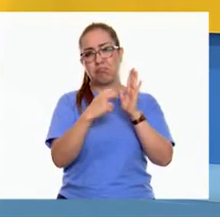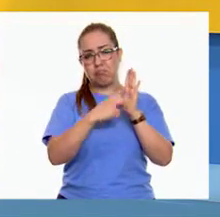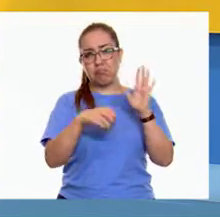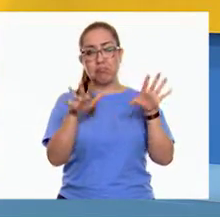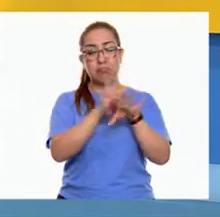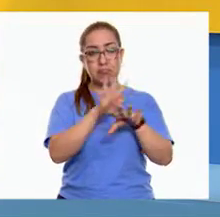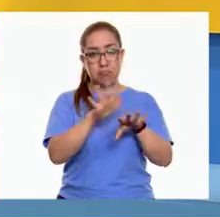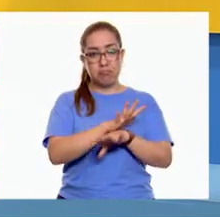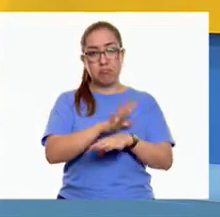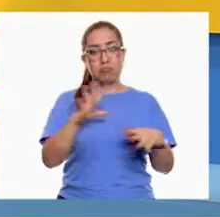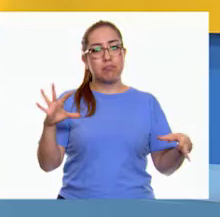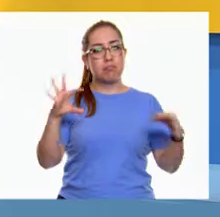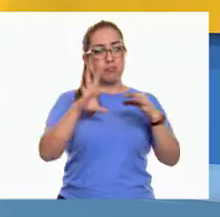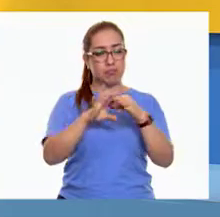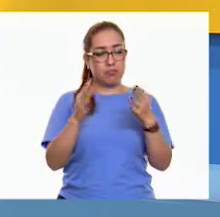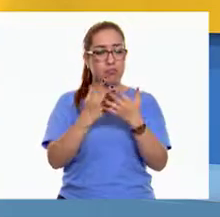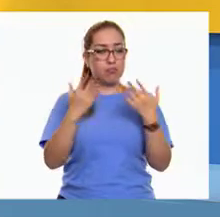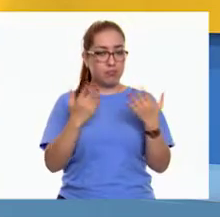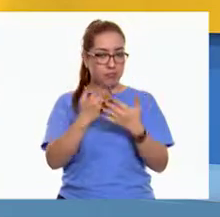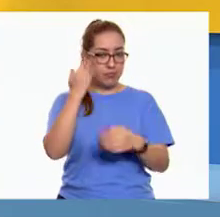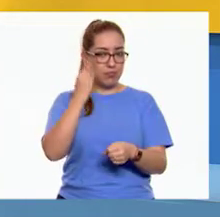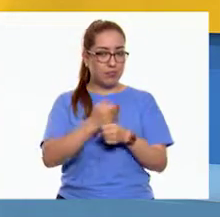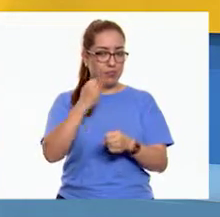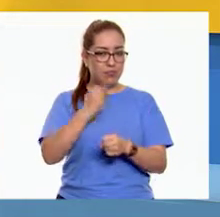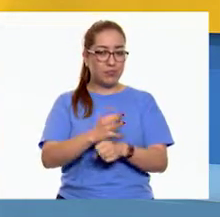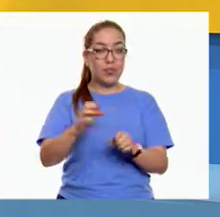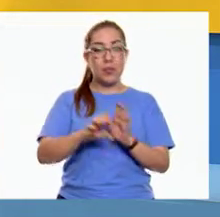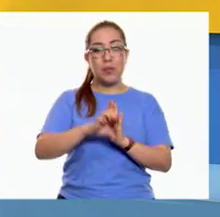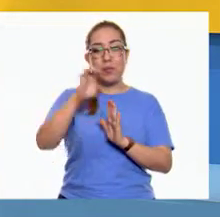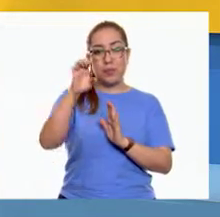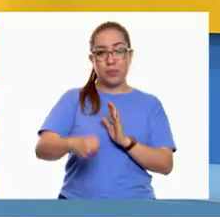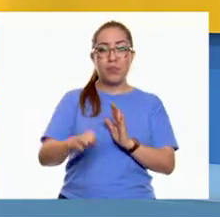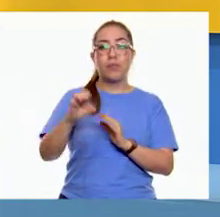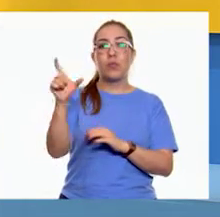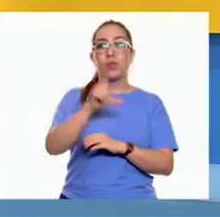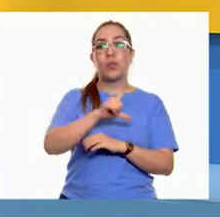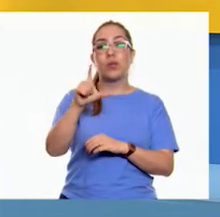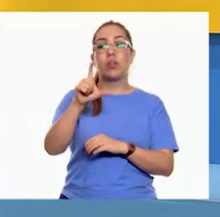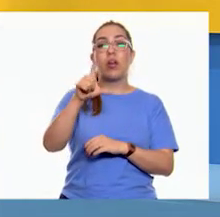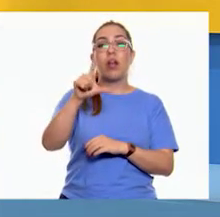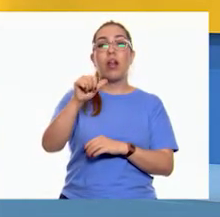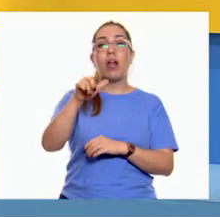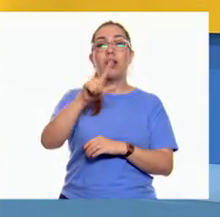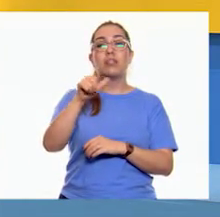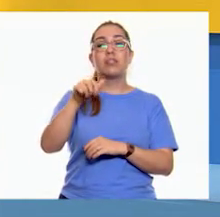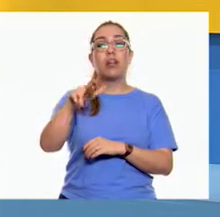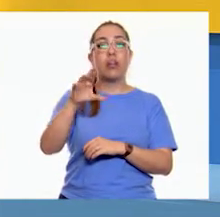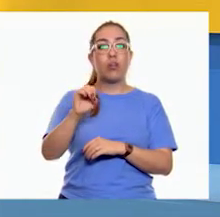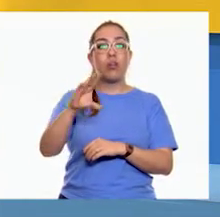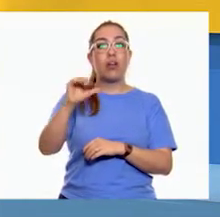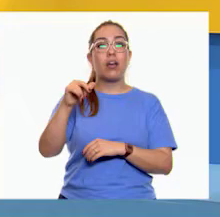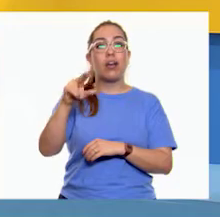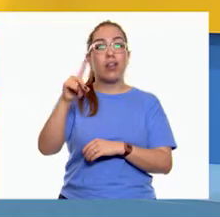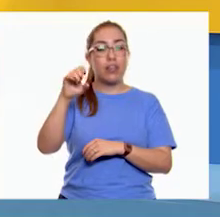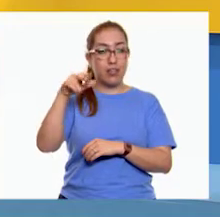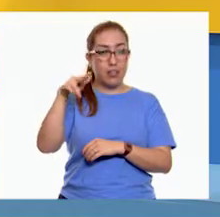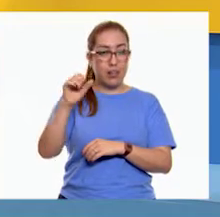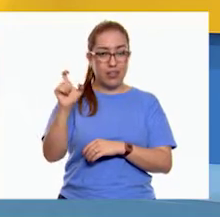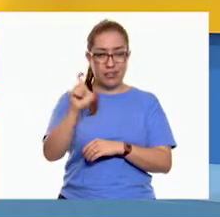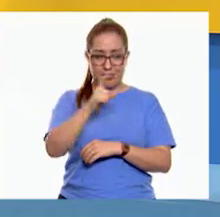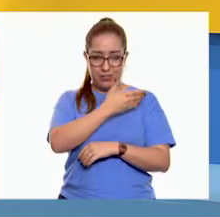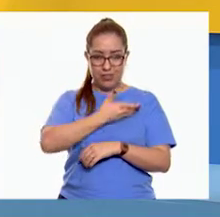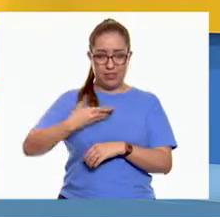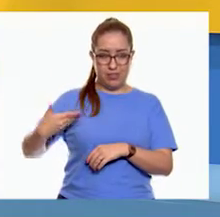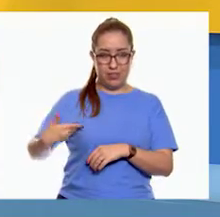educativo vigente, como por ejemplo lo que sucedió durante el gobierno de Lázaro Cárdenas en los años 30, porque él promovió un